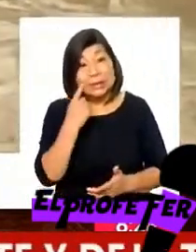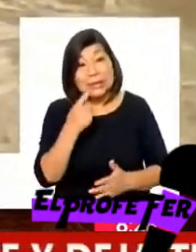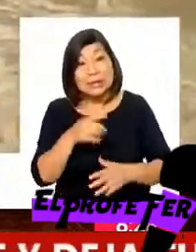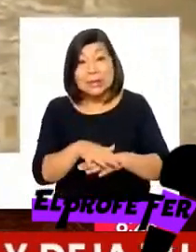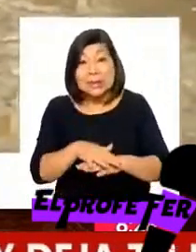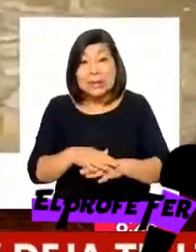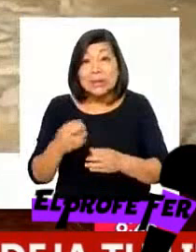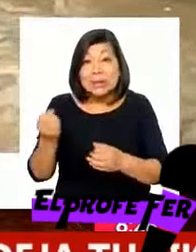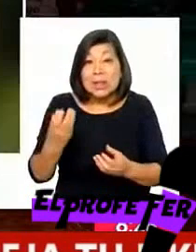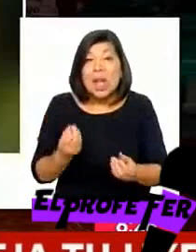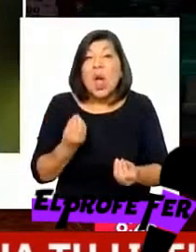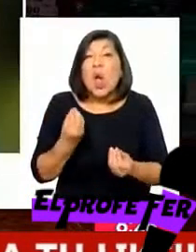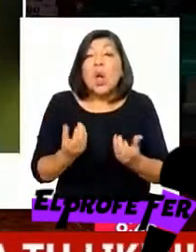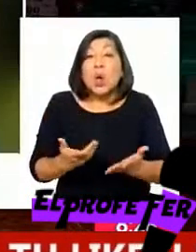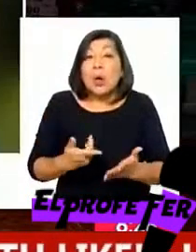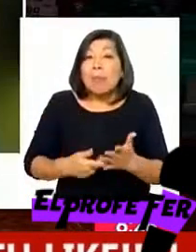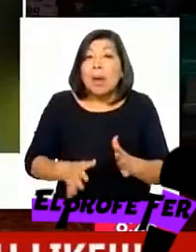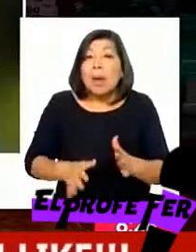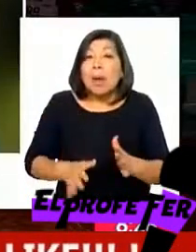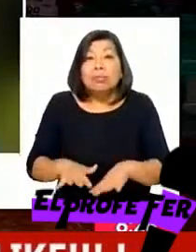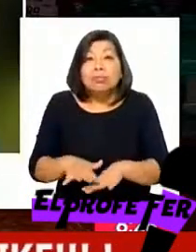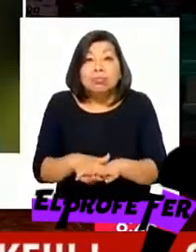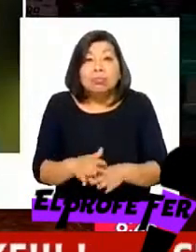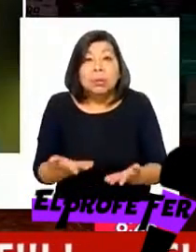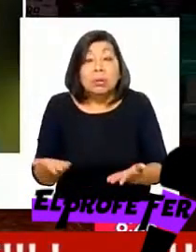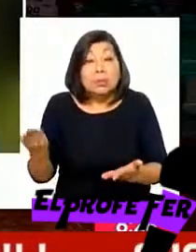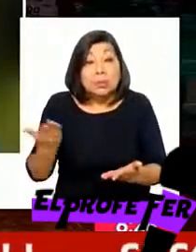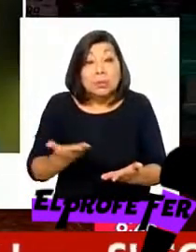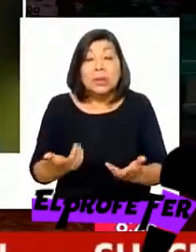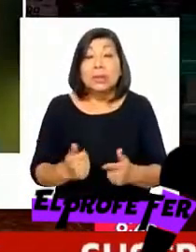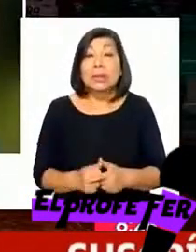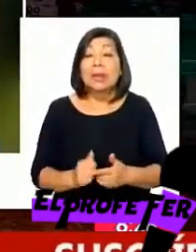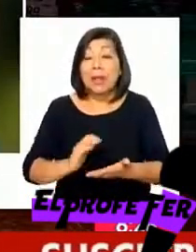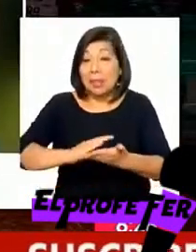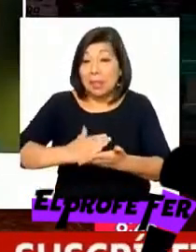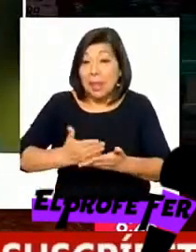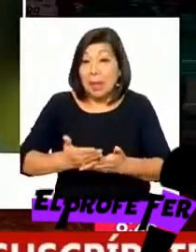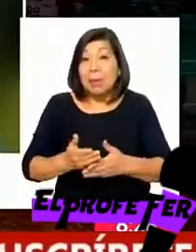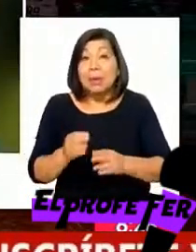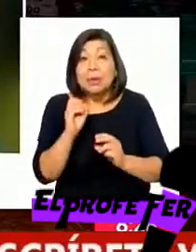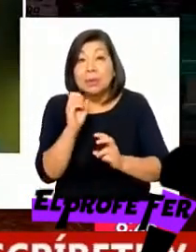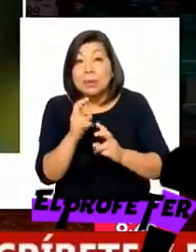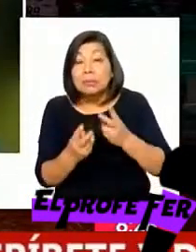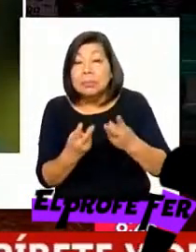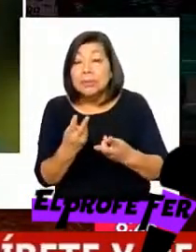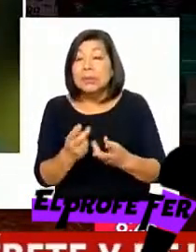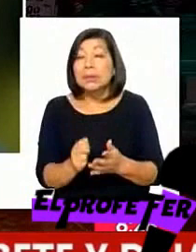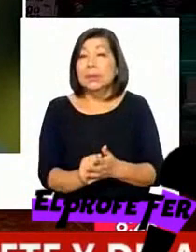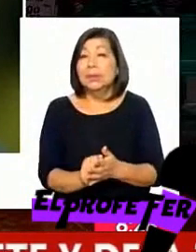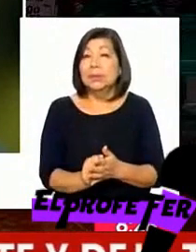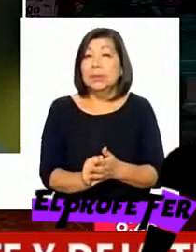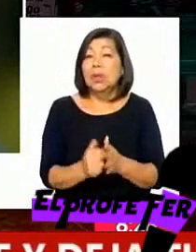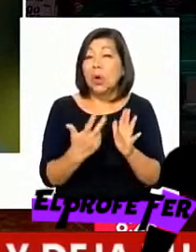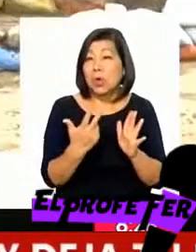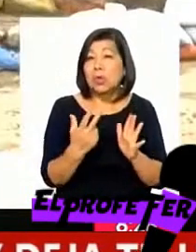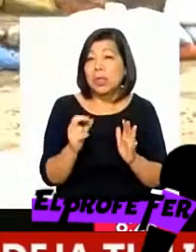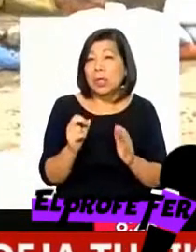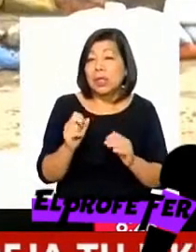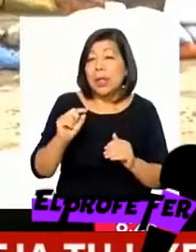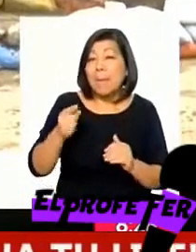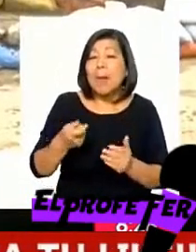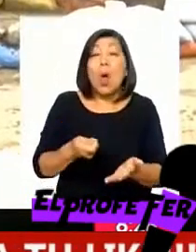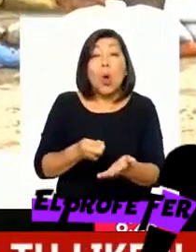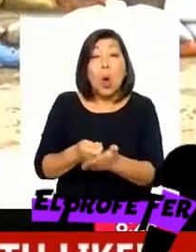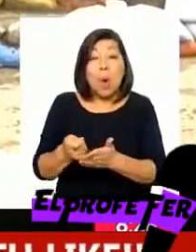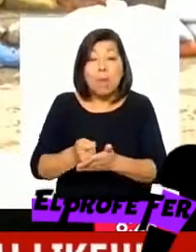cargando información en las tablets para los casos que han recibido tablets y estamos haciendo una adquisición de 80.000 tablets